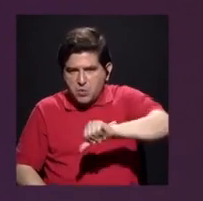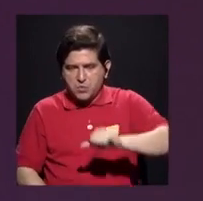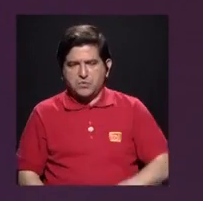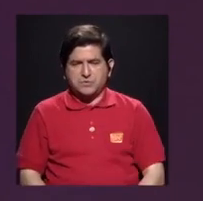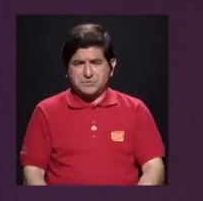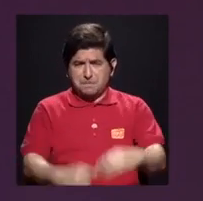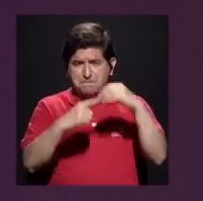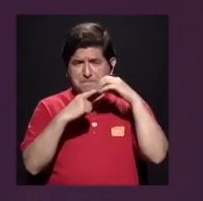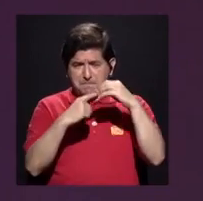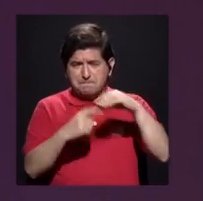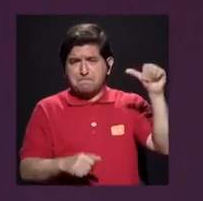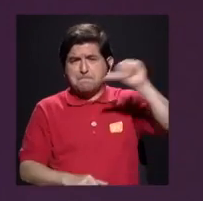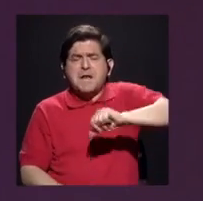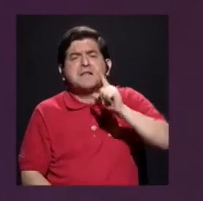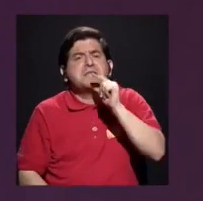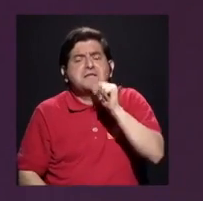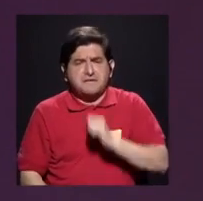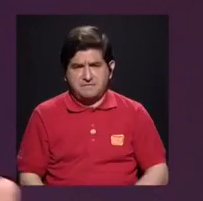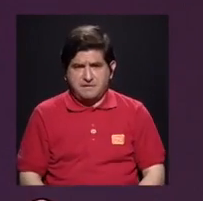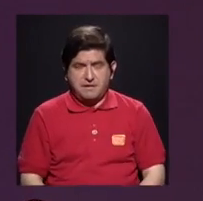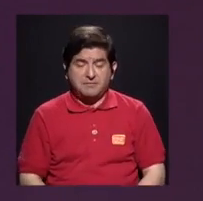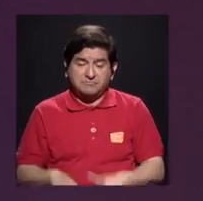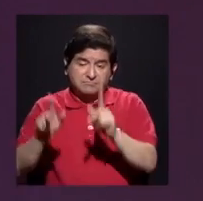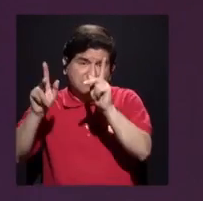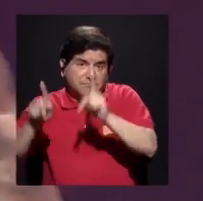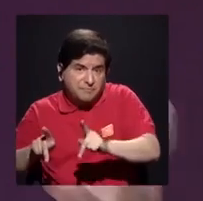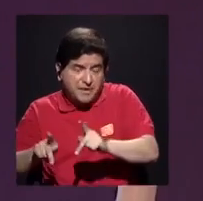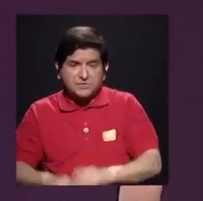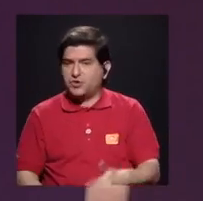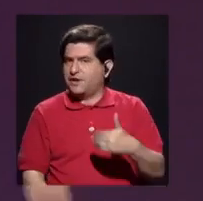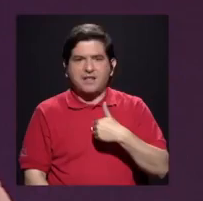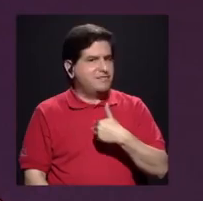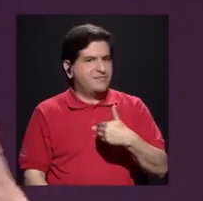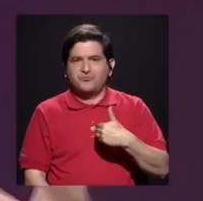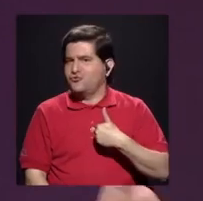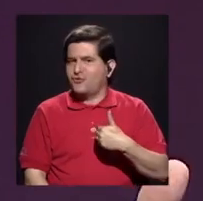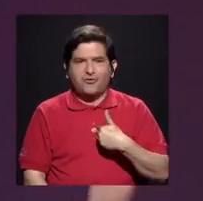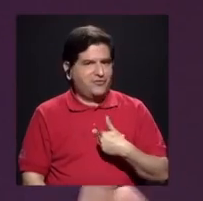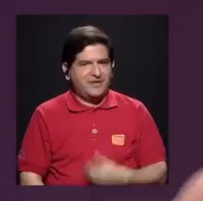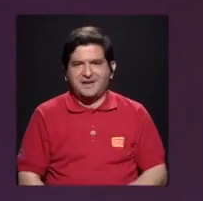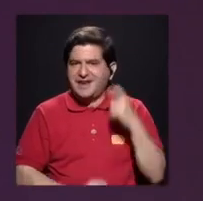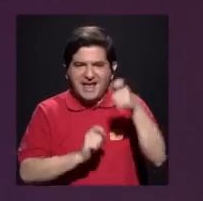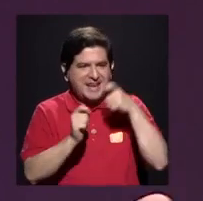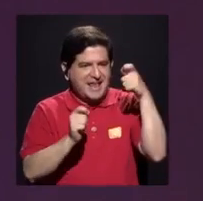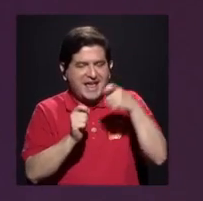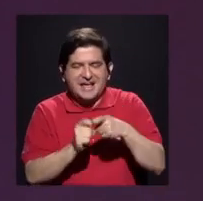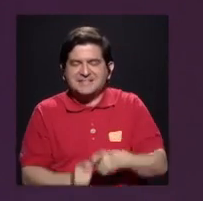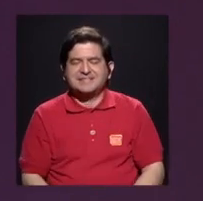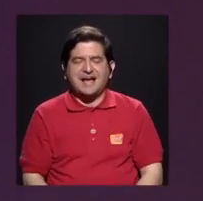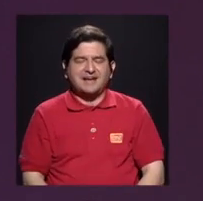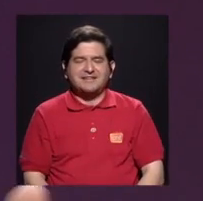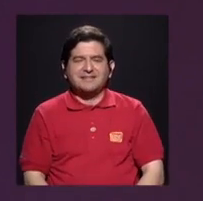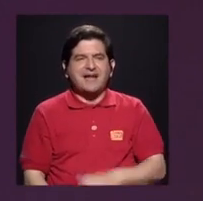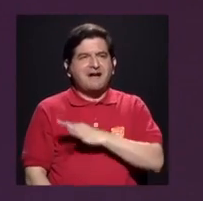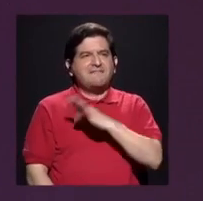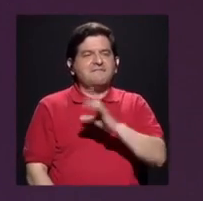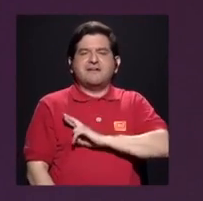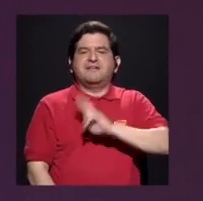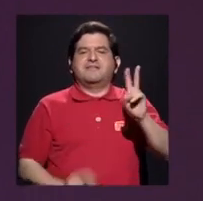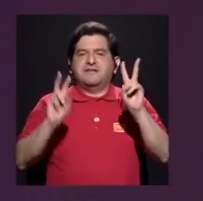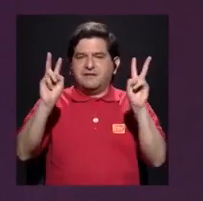en esto son precisamente las personas que no tienen una una determinada fe religiosa